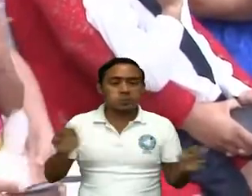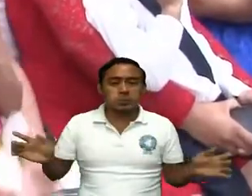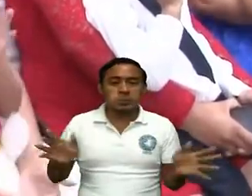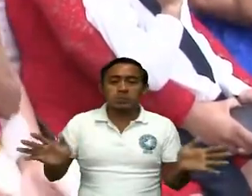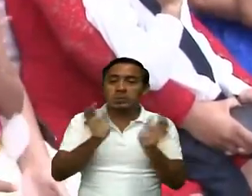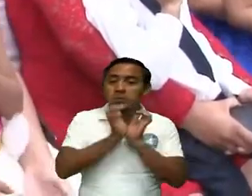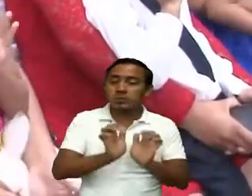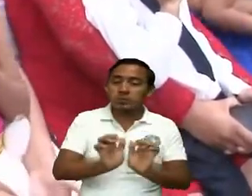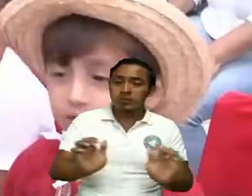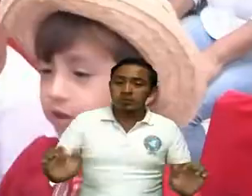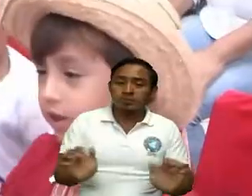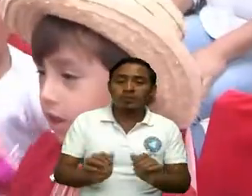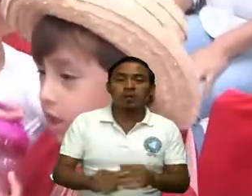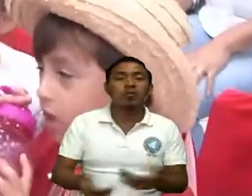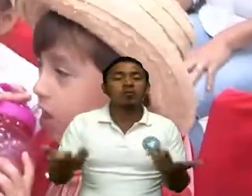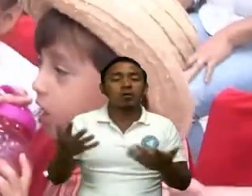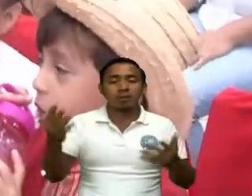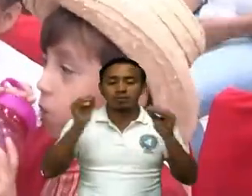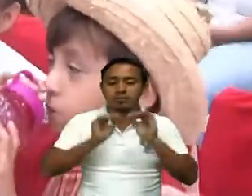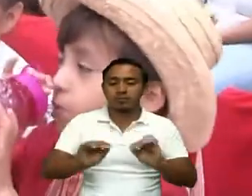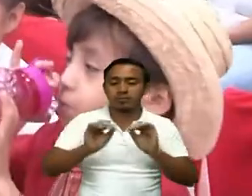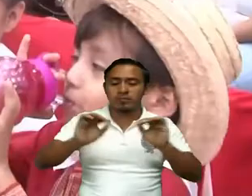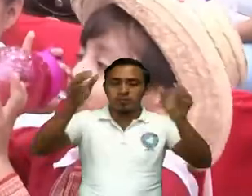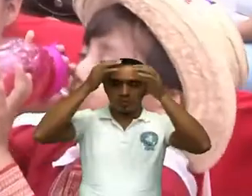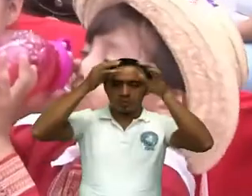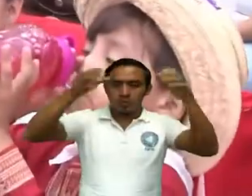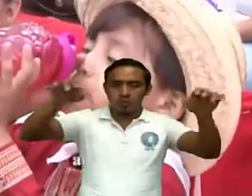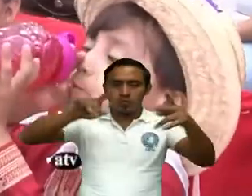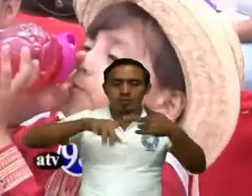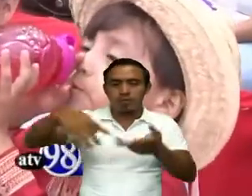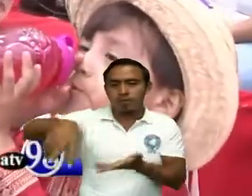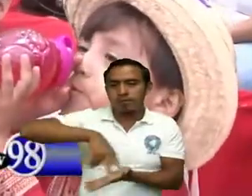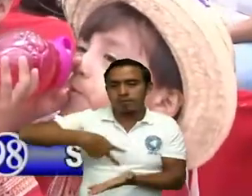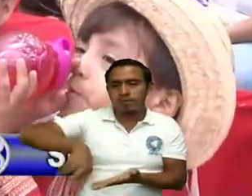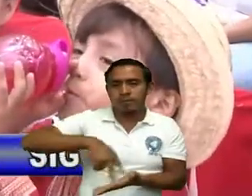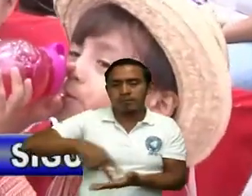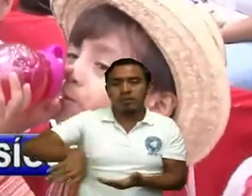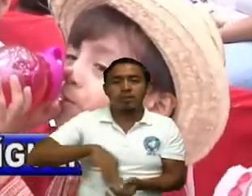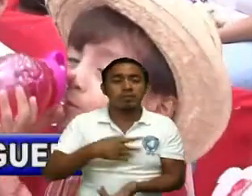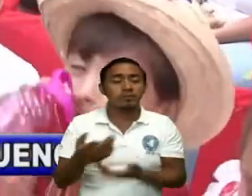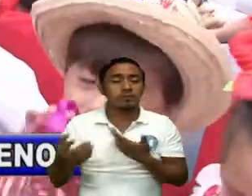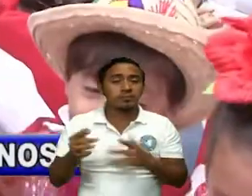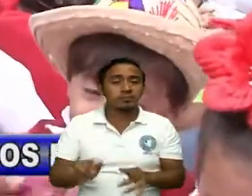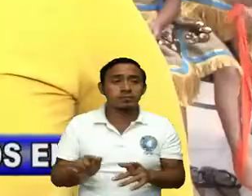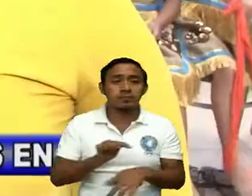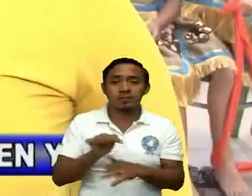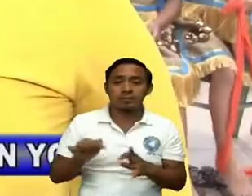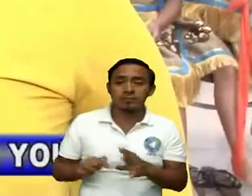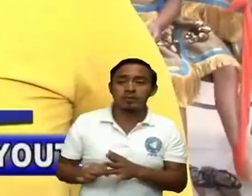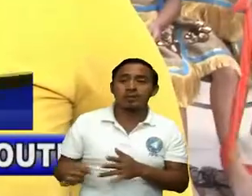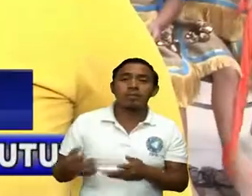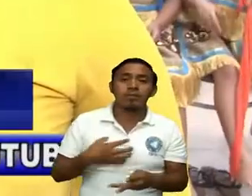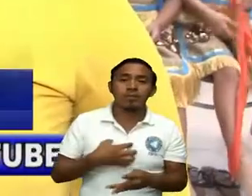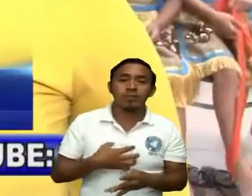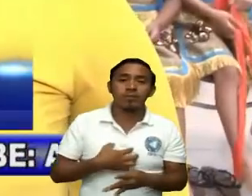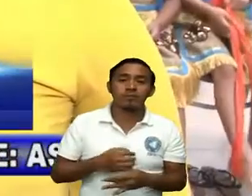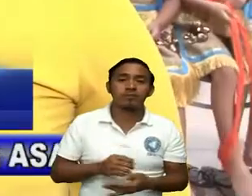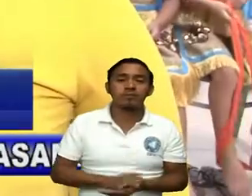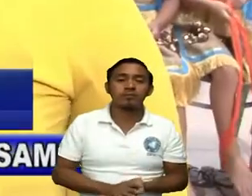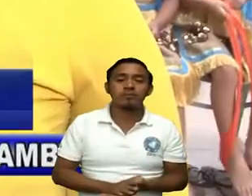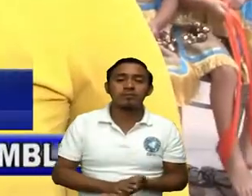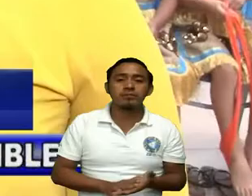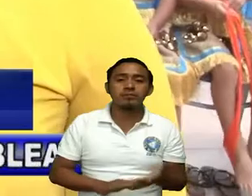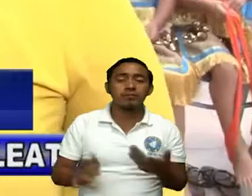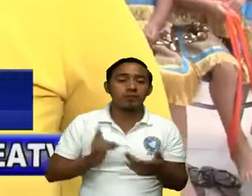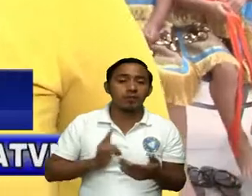desde pequeños a inculcarles la cultura, el baile. Desde chiquitos ellos ya teniendo lo que es